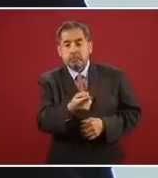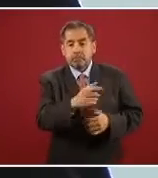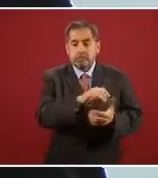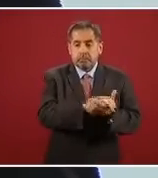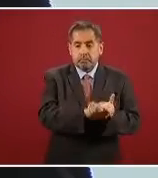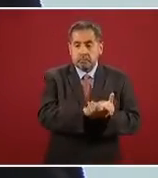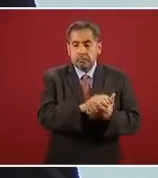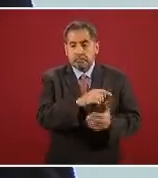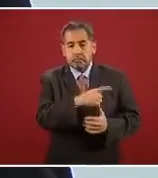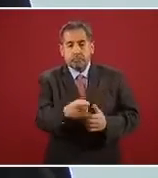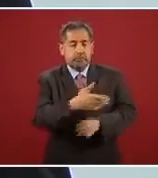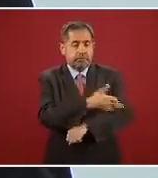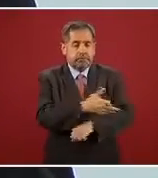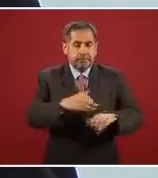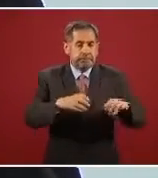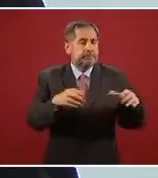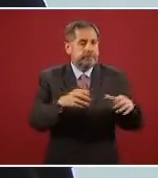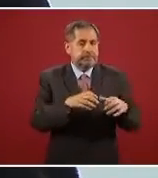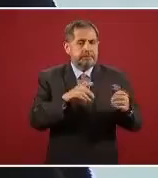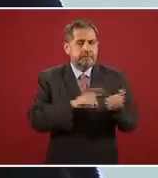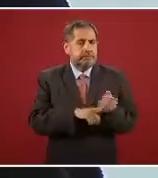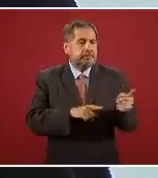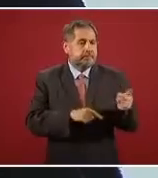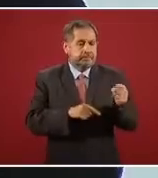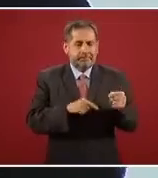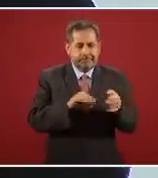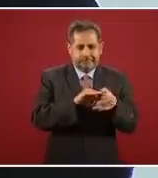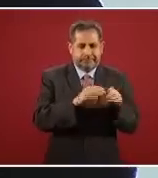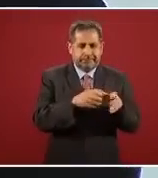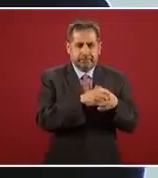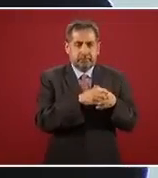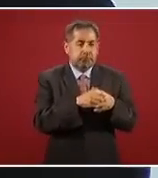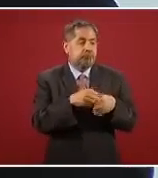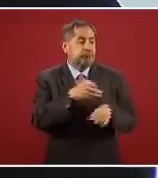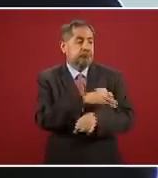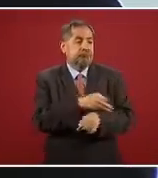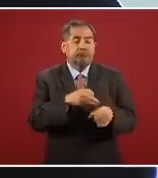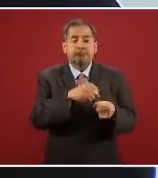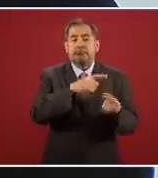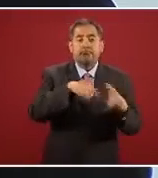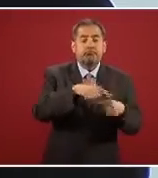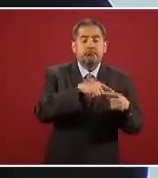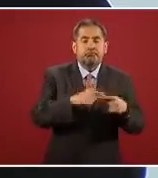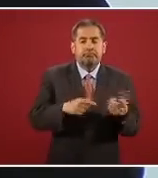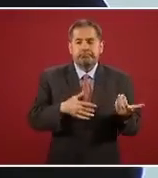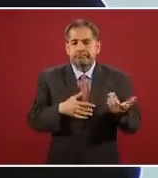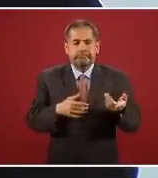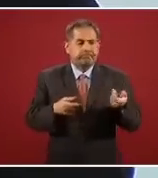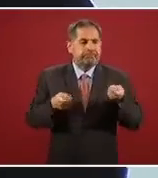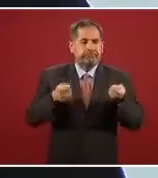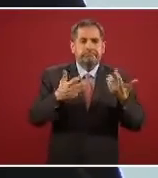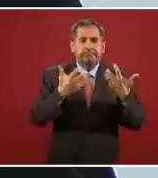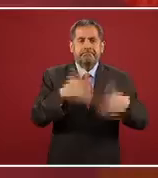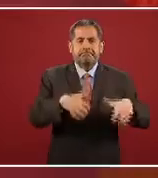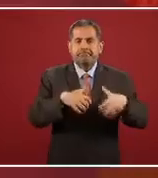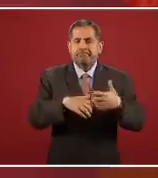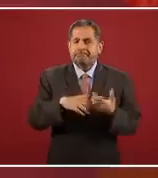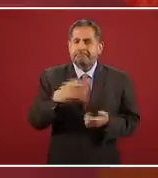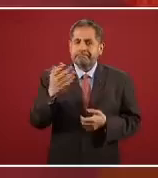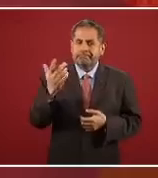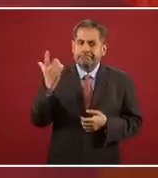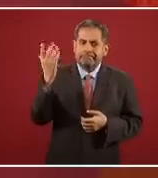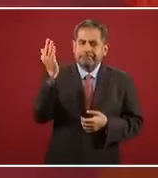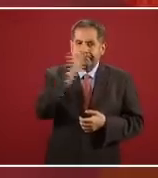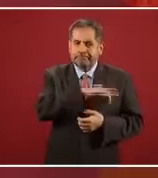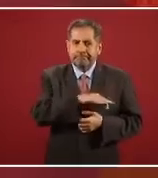y familiares, personas de su círculo cercano, eran las personas detentadoras de las empresas fachada, y con ellos